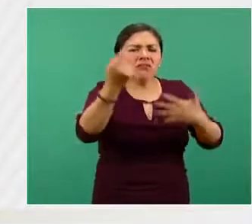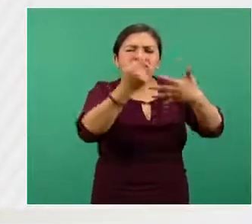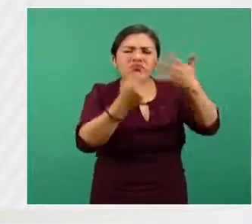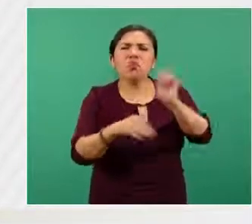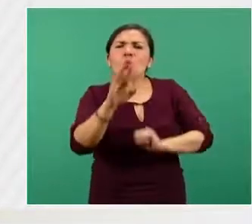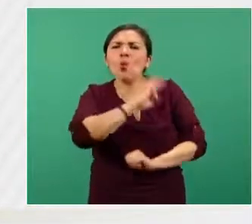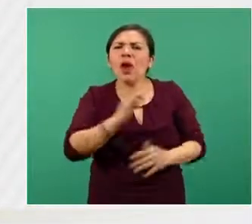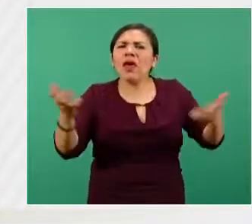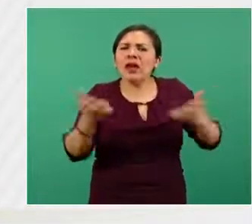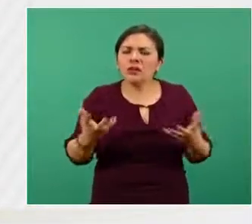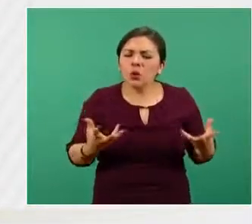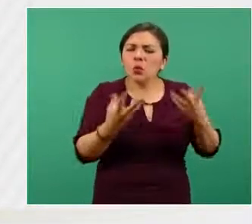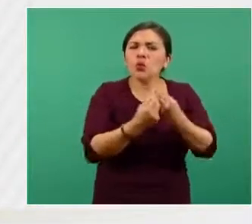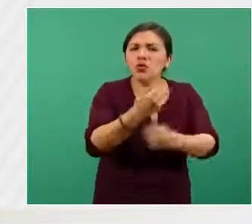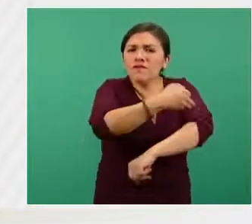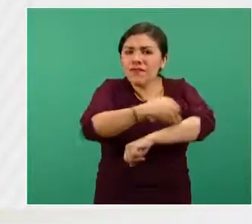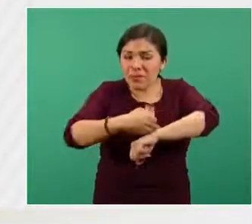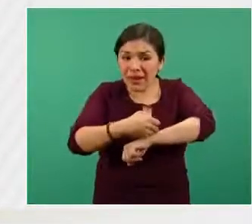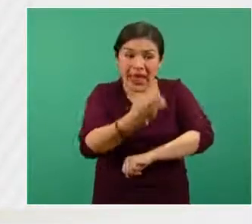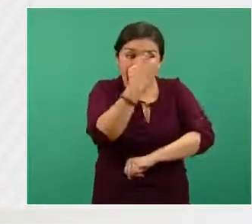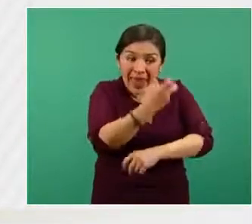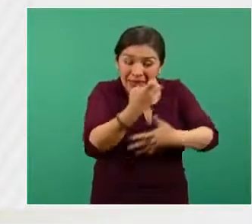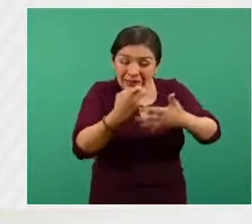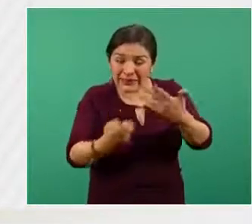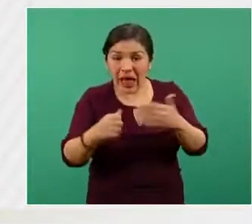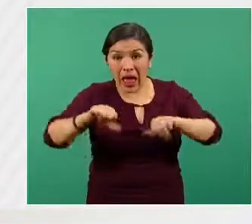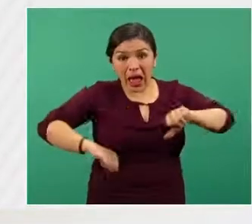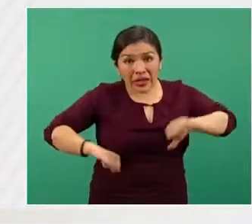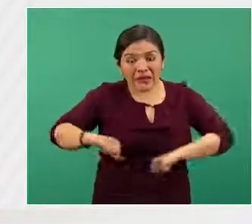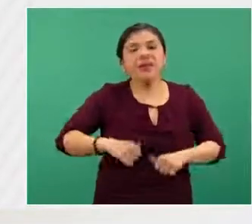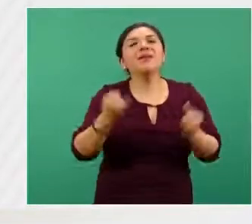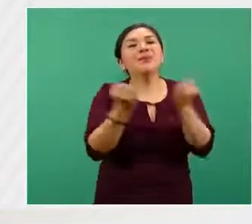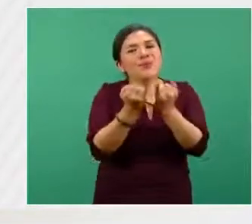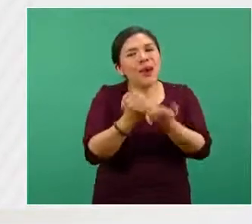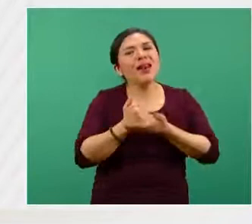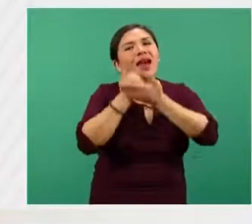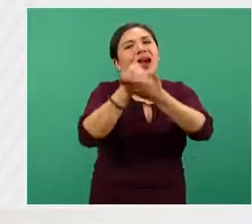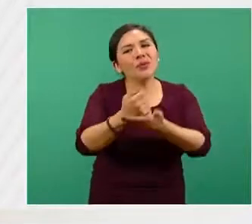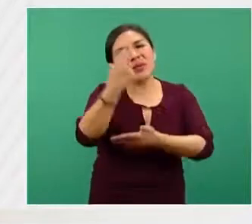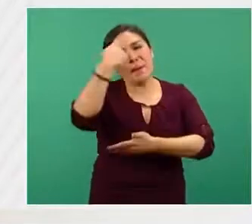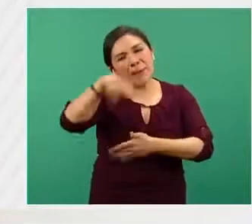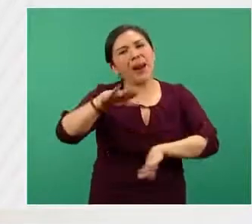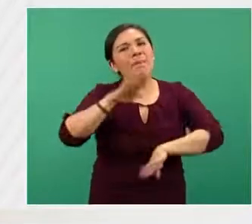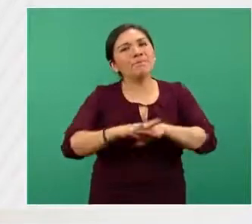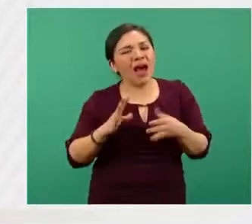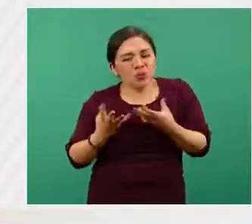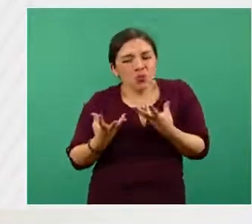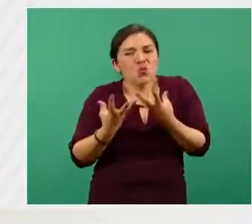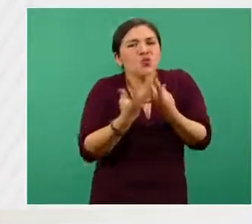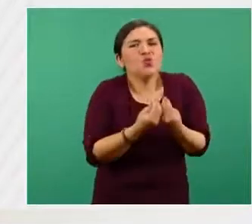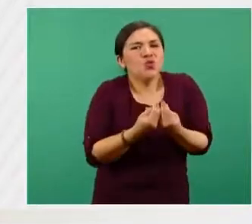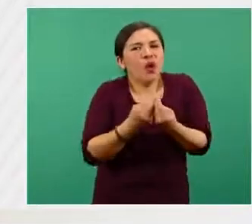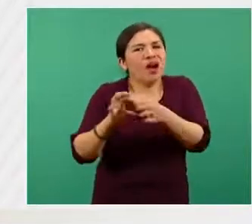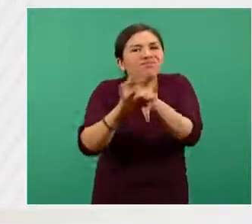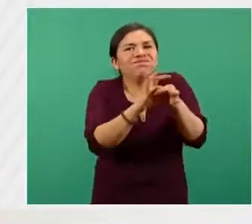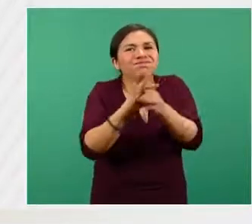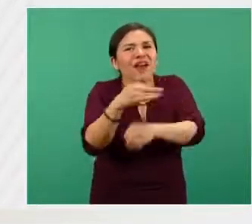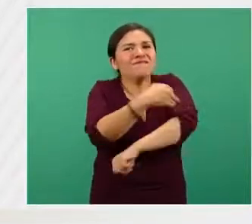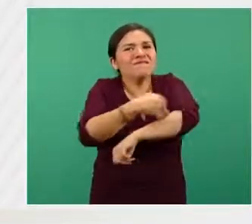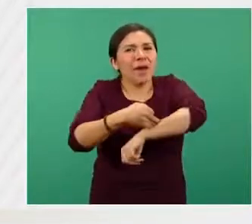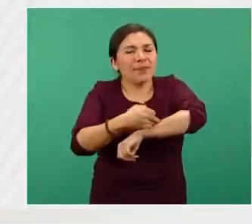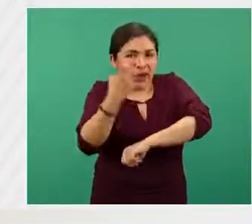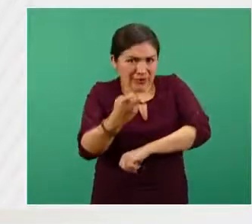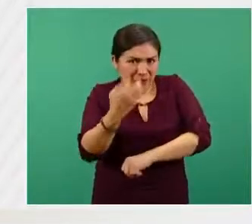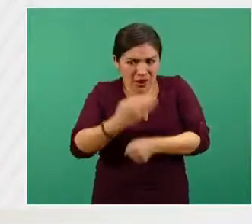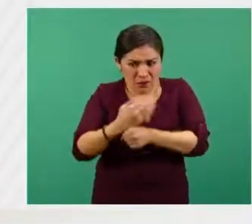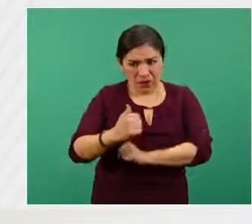llevar a cabo con la familia, pero que además de esas actividades van a contribuir a estrechar los lazos con la familia. Aprovechemos estos periodos